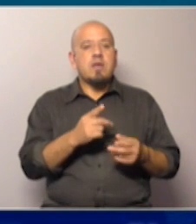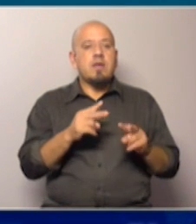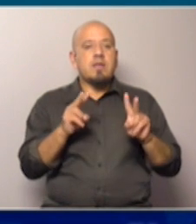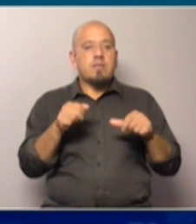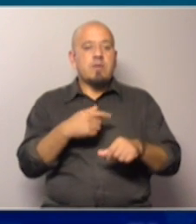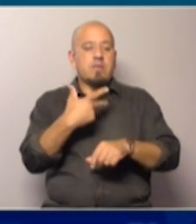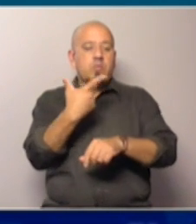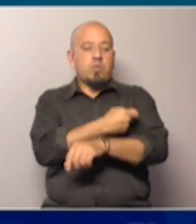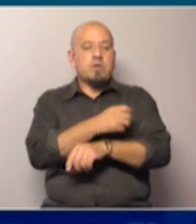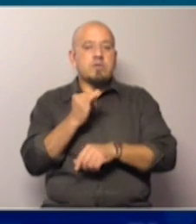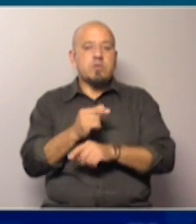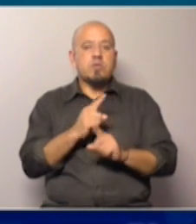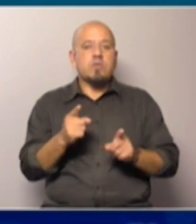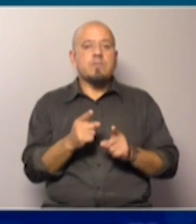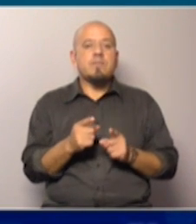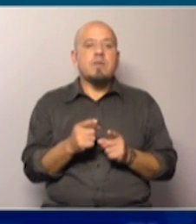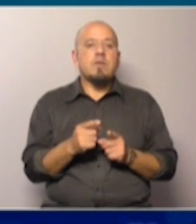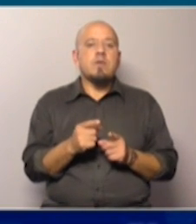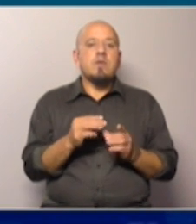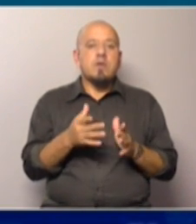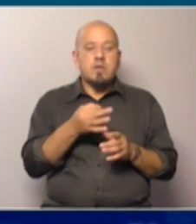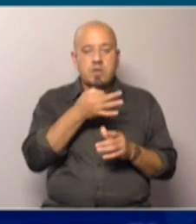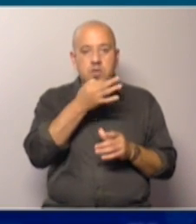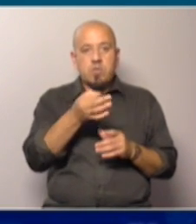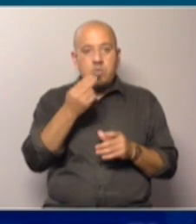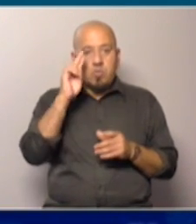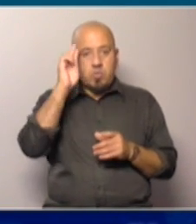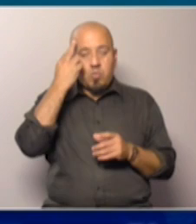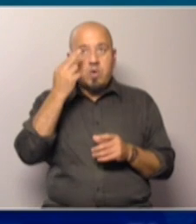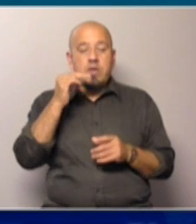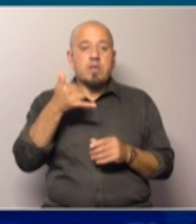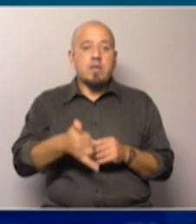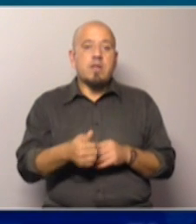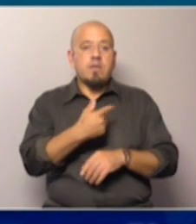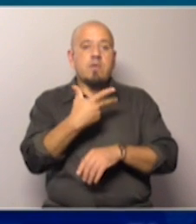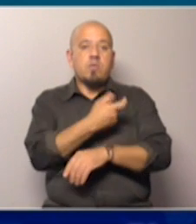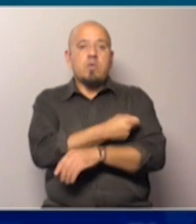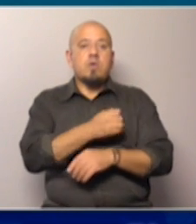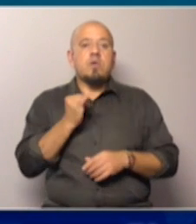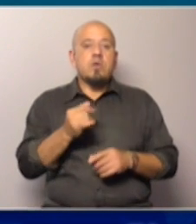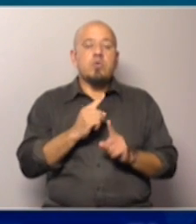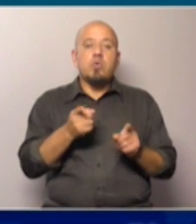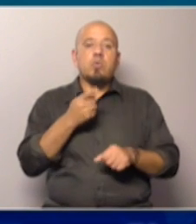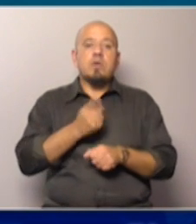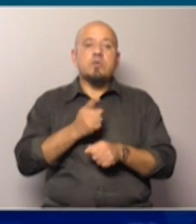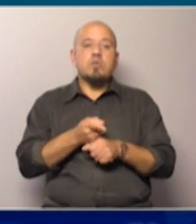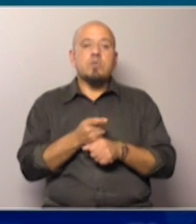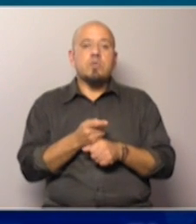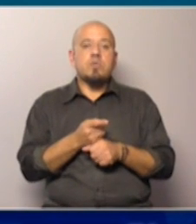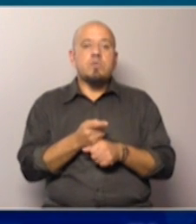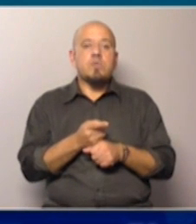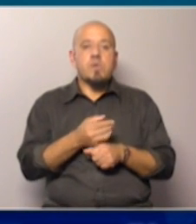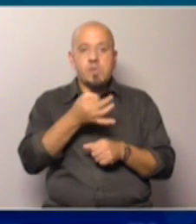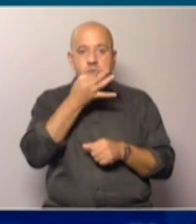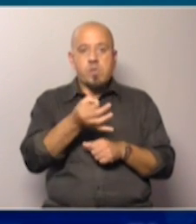justamente haber recibido la vacuna. Y si bien recalcó que en Uruguay tener la vacuna o dársela no será obligatorio, dijo